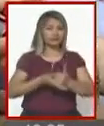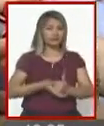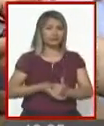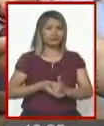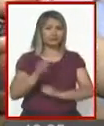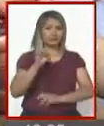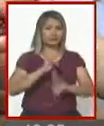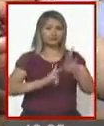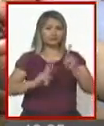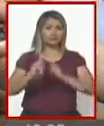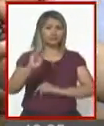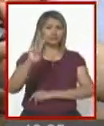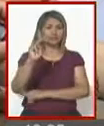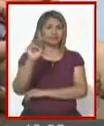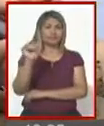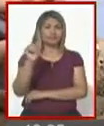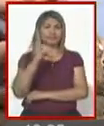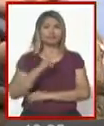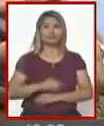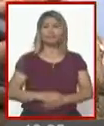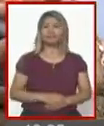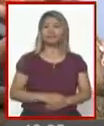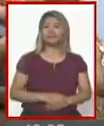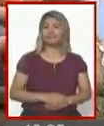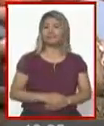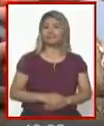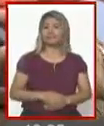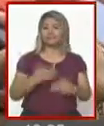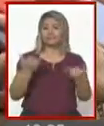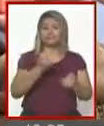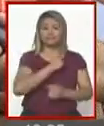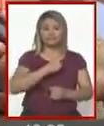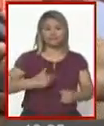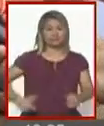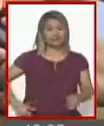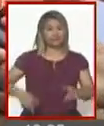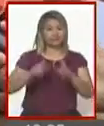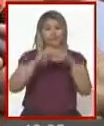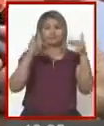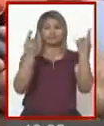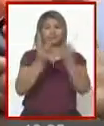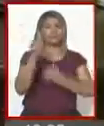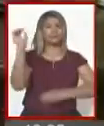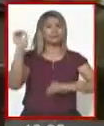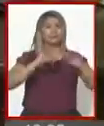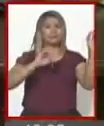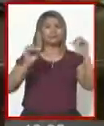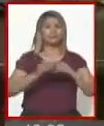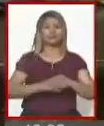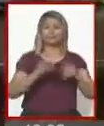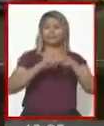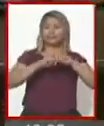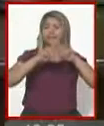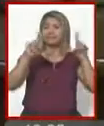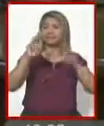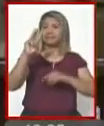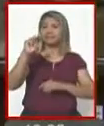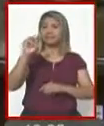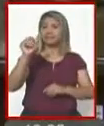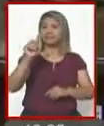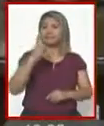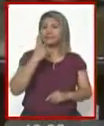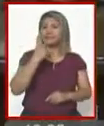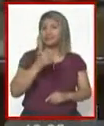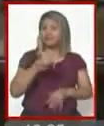candidatos del movimiento socialista estamos hablando del ahora gobernador por el departamento de oruro la sin embargo el movimiento al